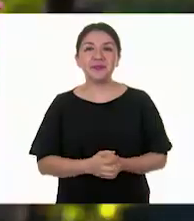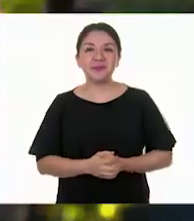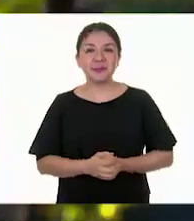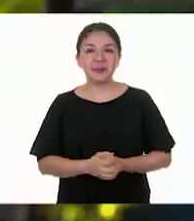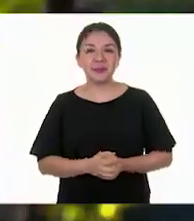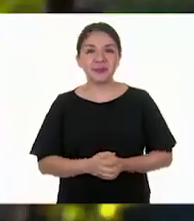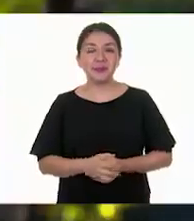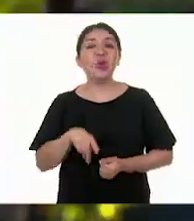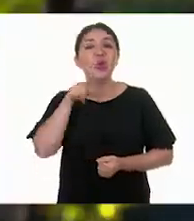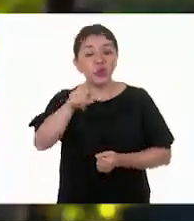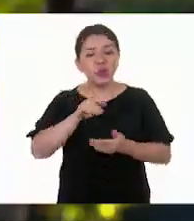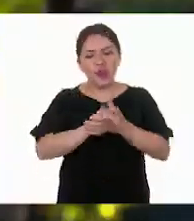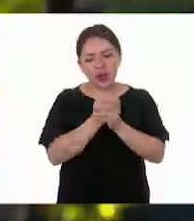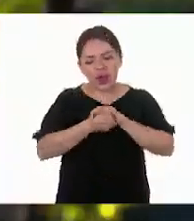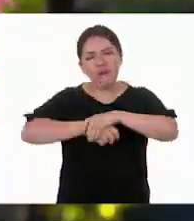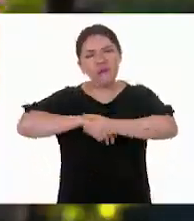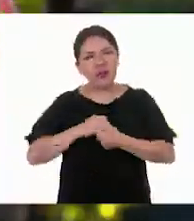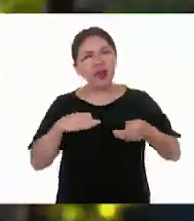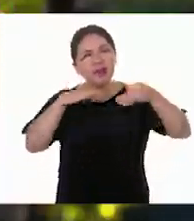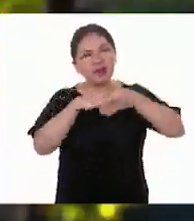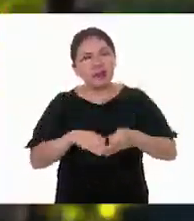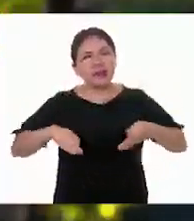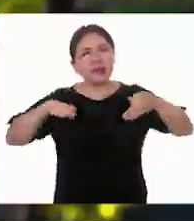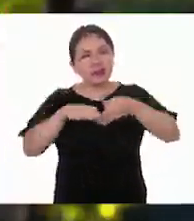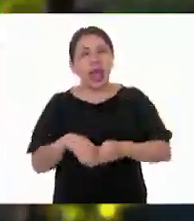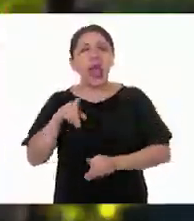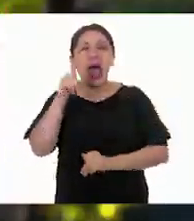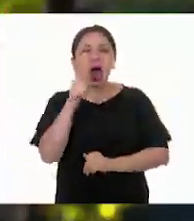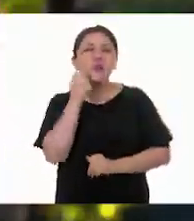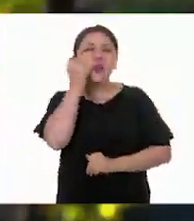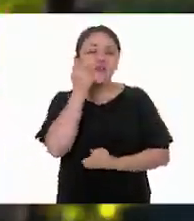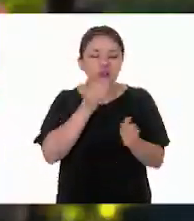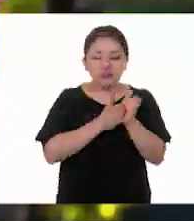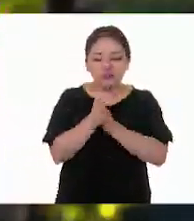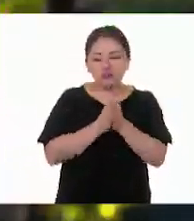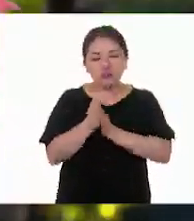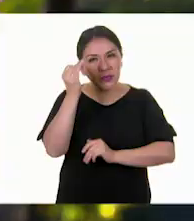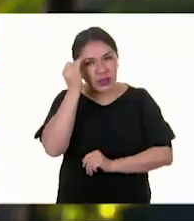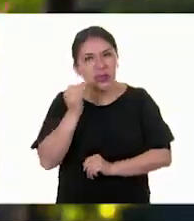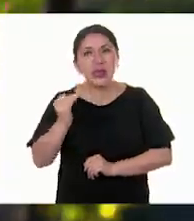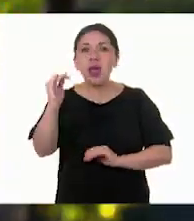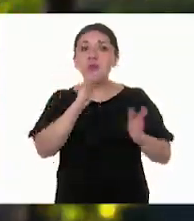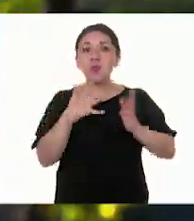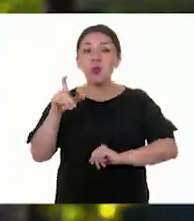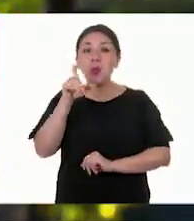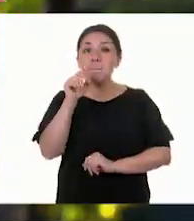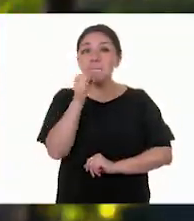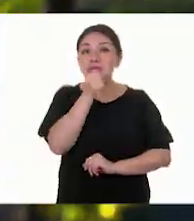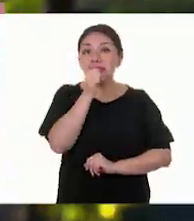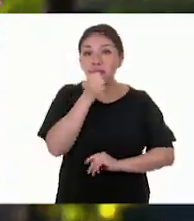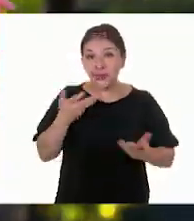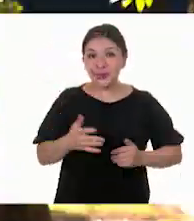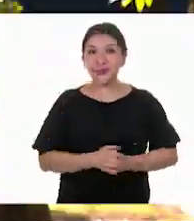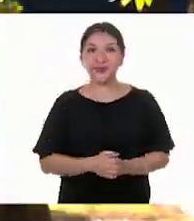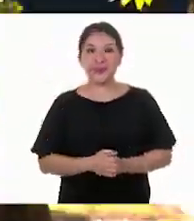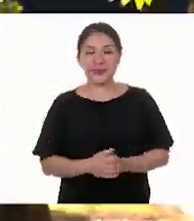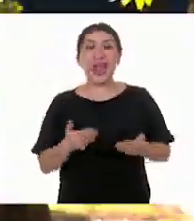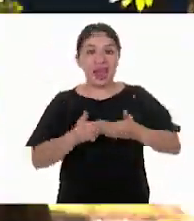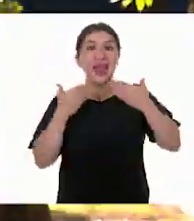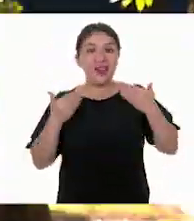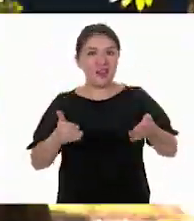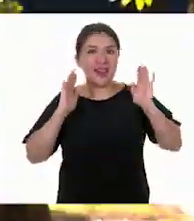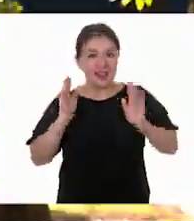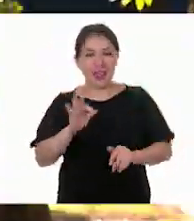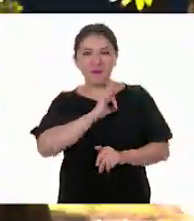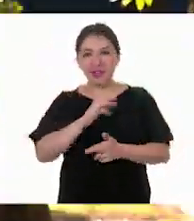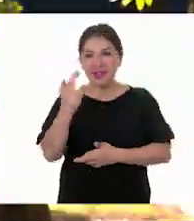cubrebocas. Lava tus manos frecuentemente con agua y con jabón por lo menos durante 20 segundos. Ahora